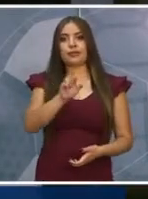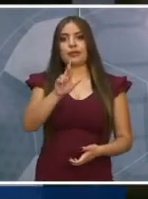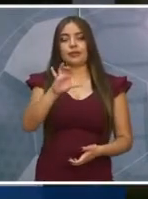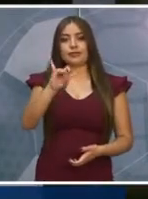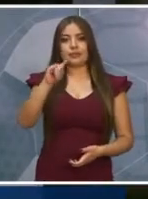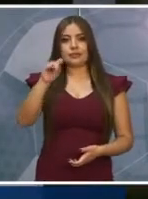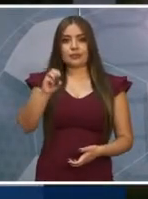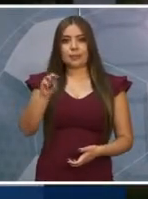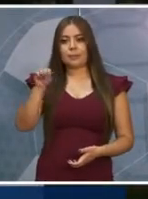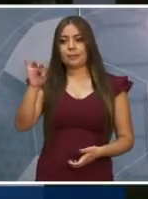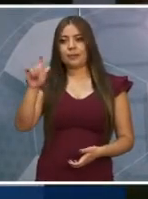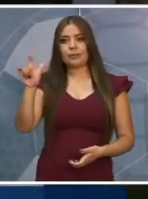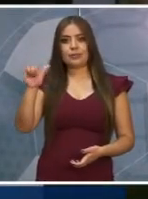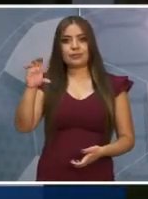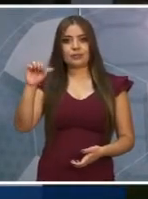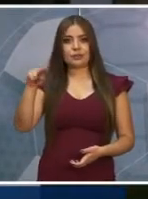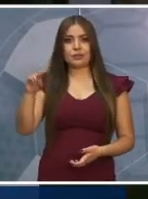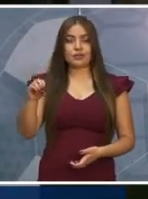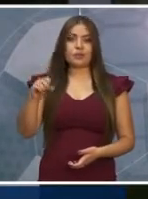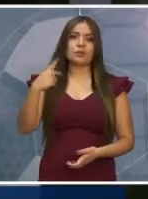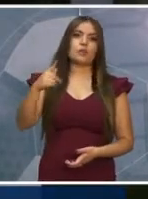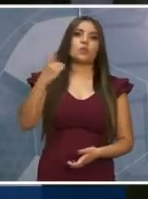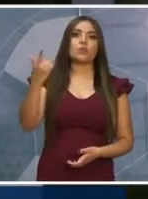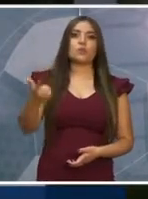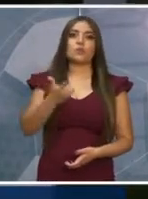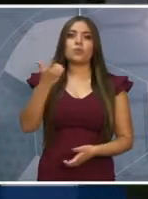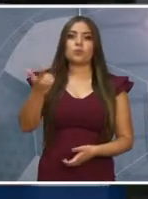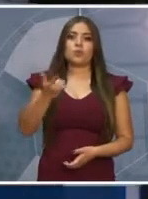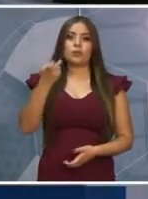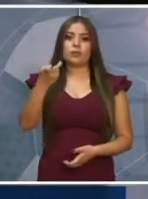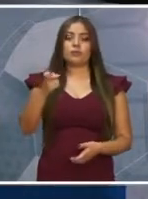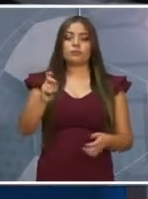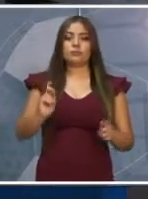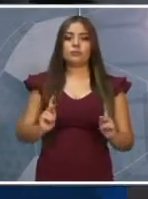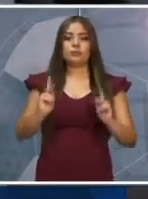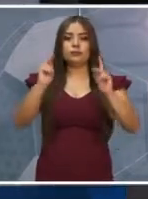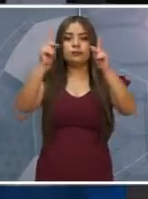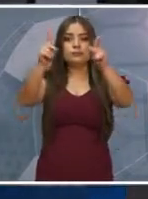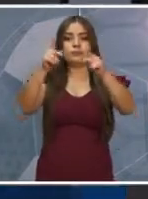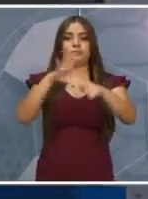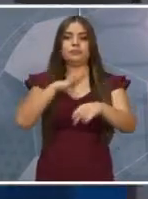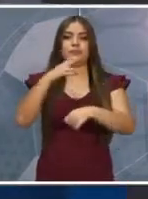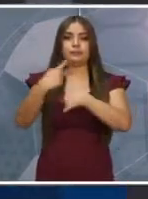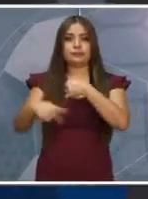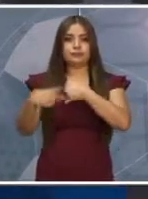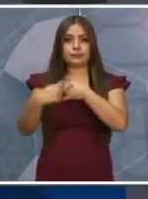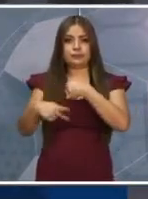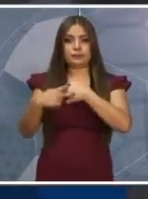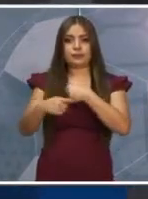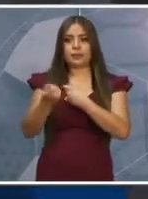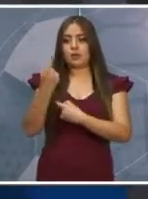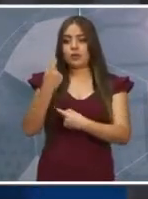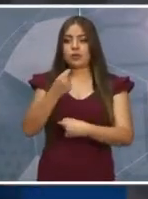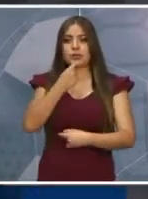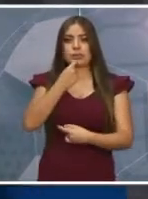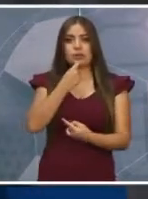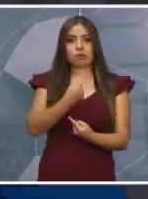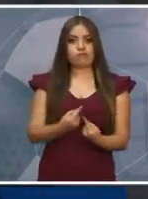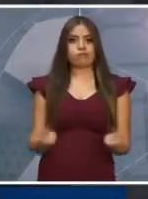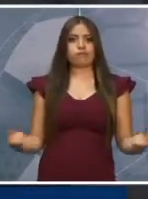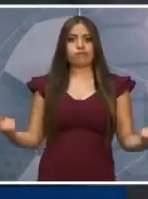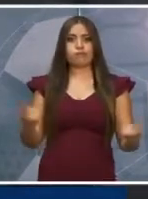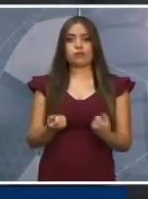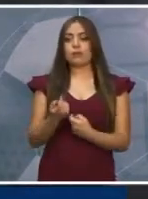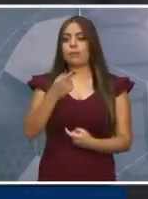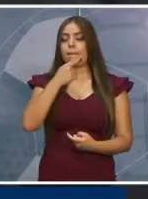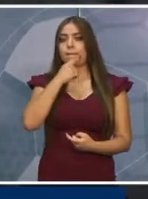Gómez Palacio, por este puente peatonal que pone en riesgo a los menores de edad, que muchas veces las mamás o los padres de familia estamos